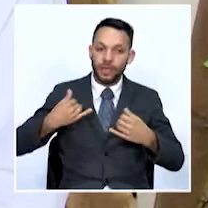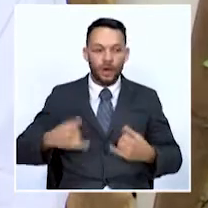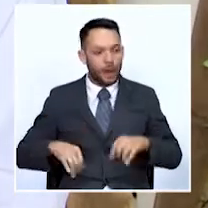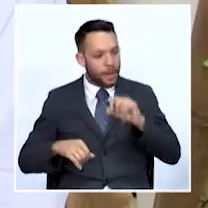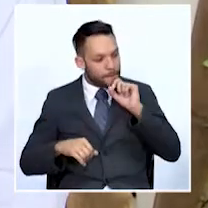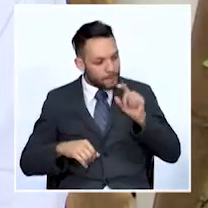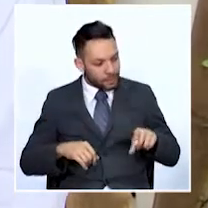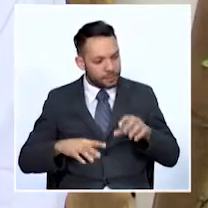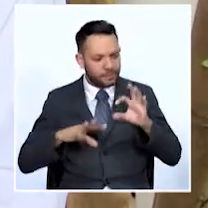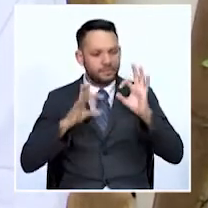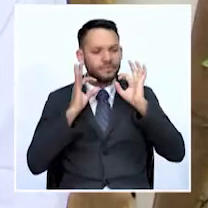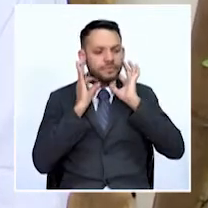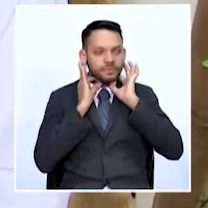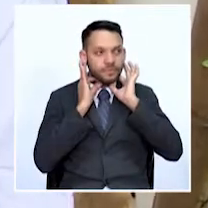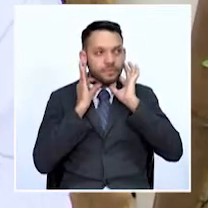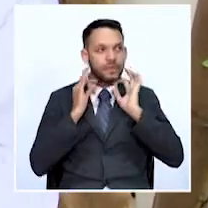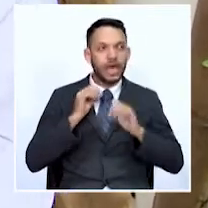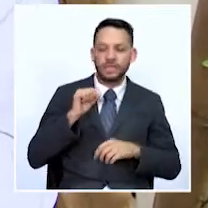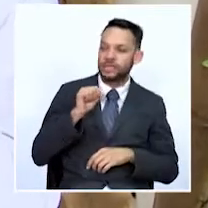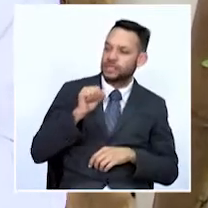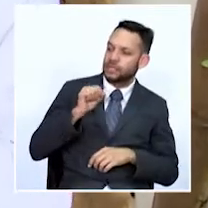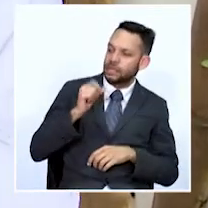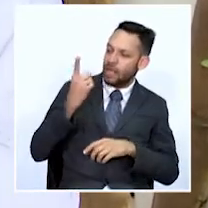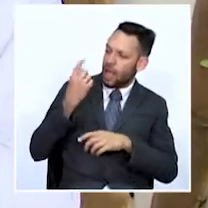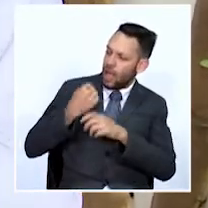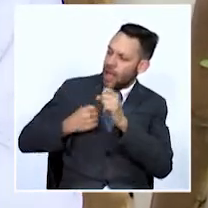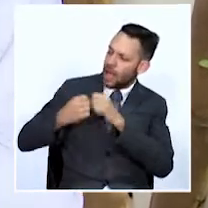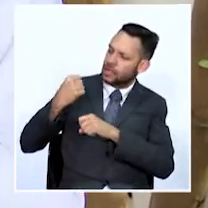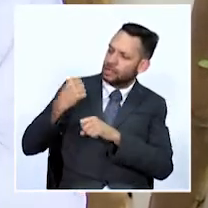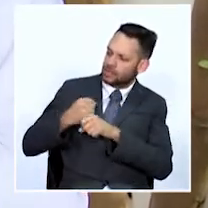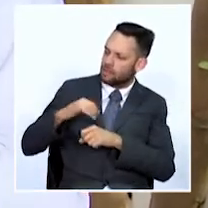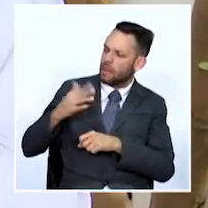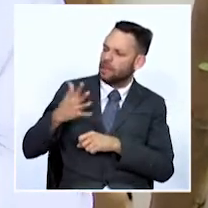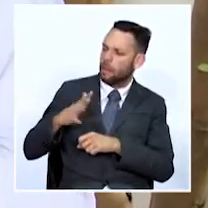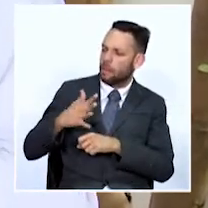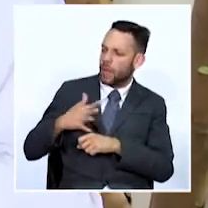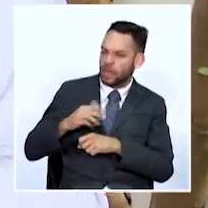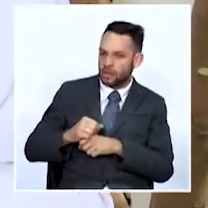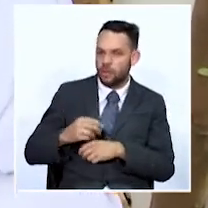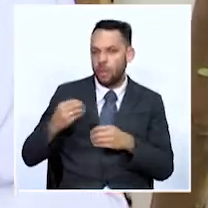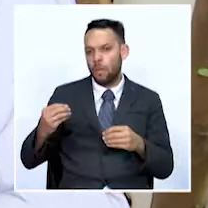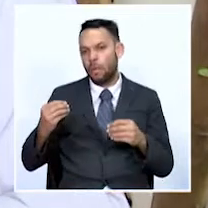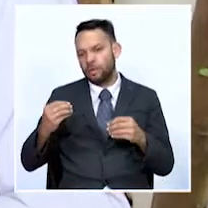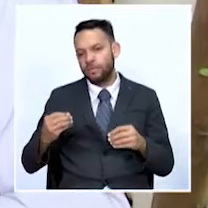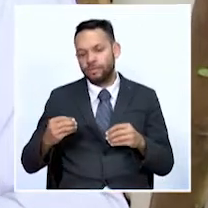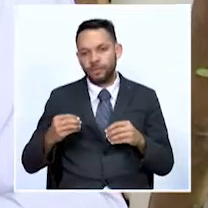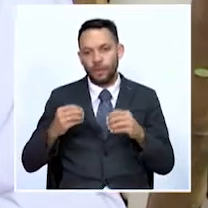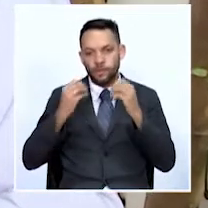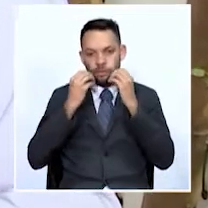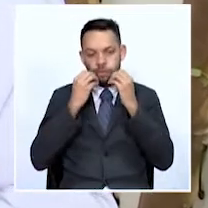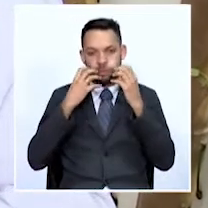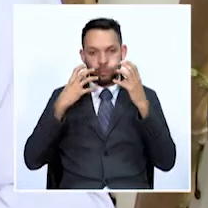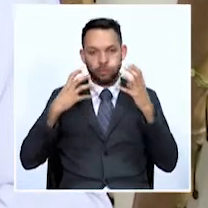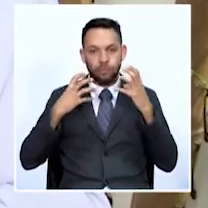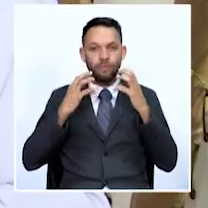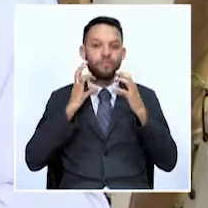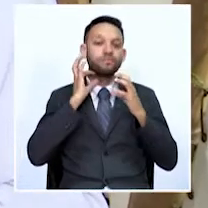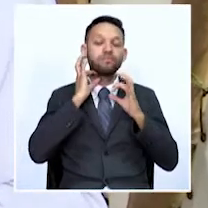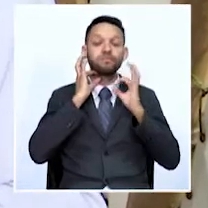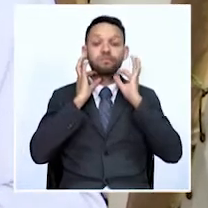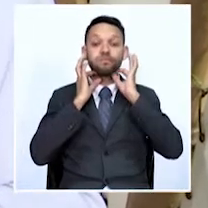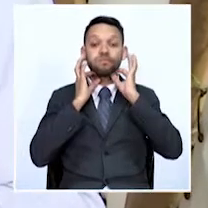amigdalitis? Hace años sí, Para esa época, más o menos. más o menos sí, doctor, me daba mucho, se me inflamaban mucho los